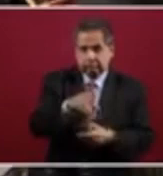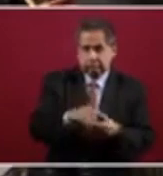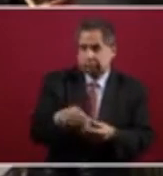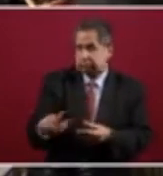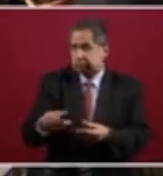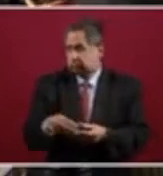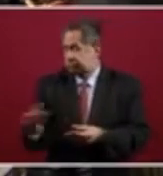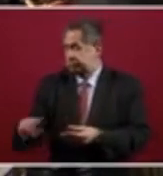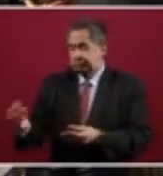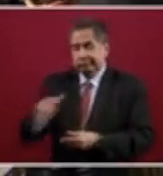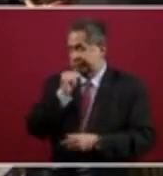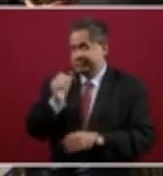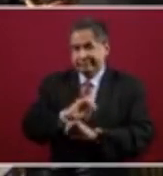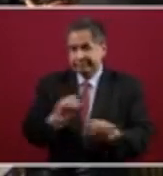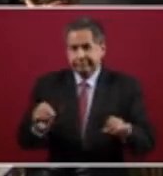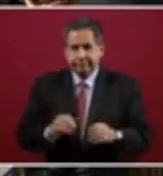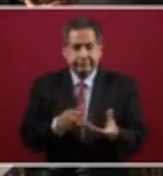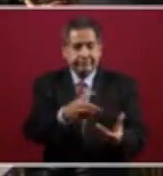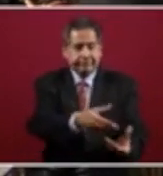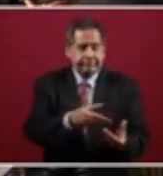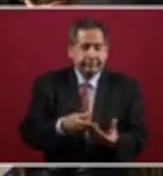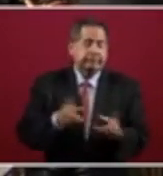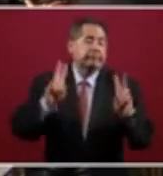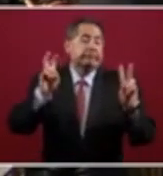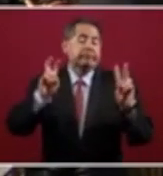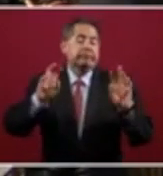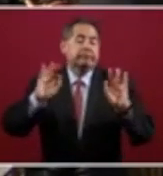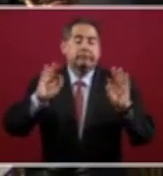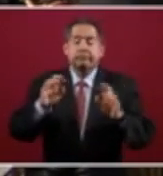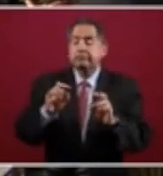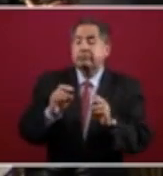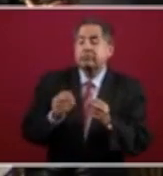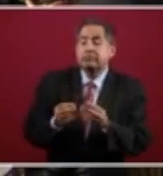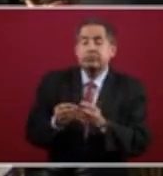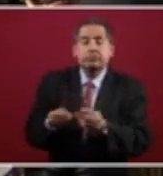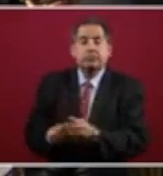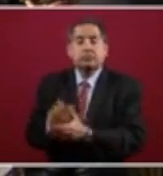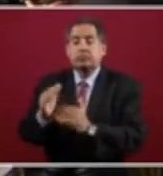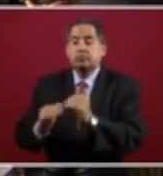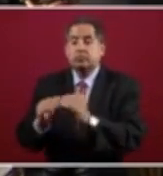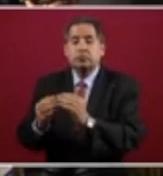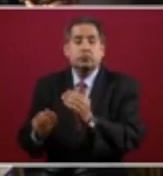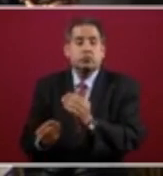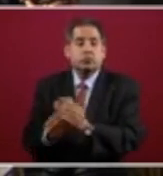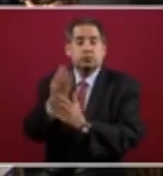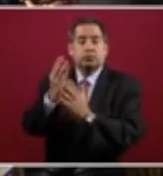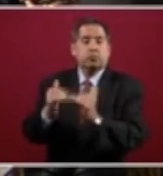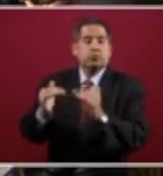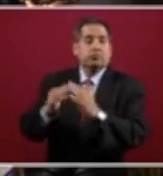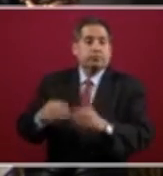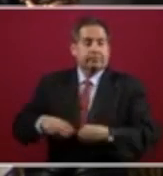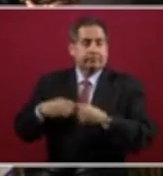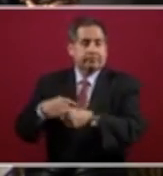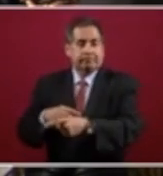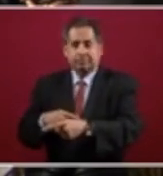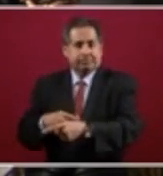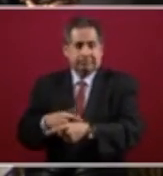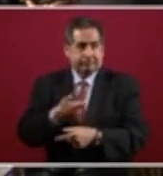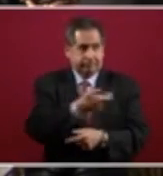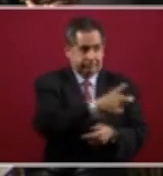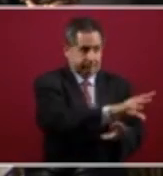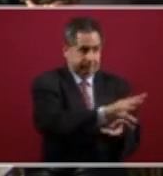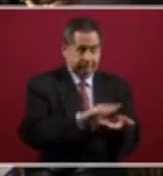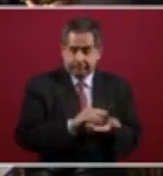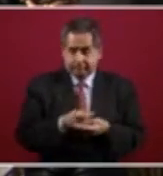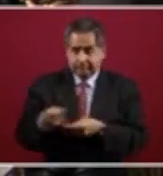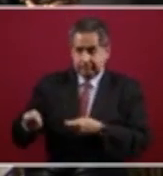construir supuestamente los centros nacionales Nueva Vida. ¿Sí? No solamente eso, ese recurso del chino, sino